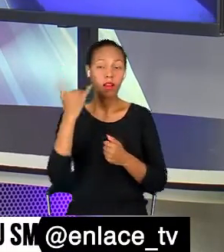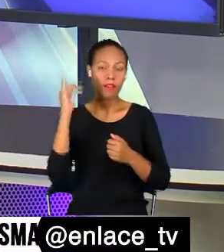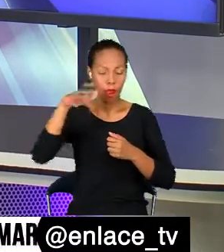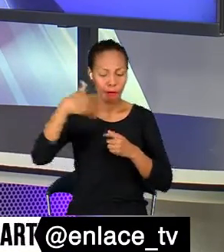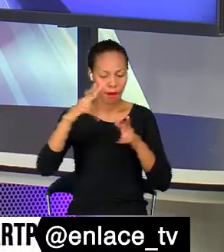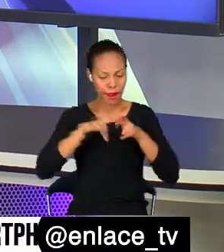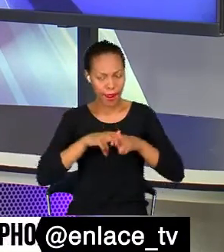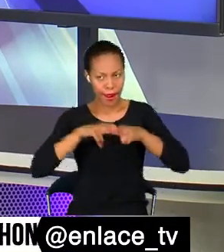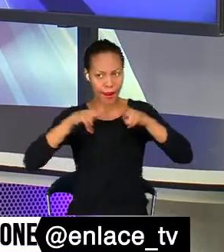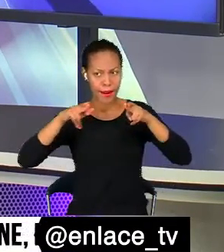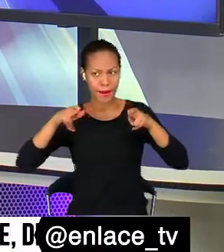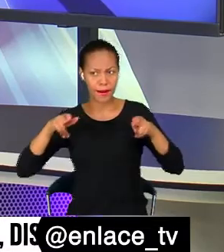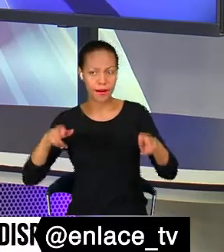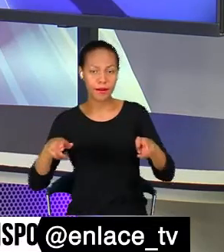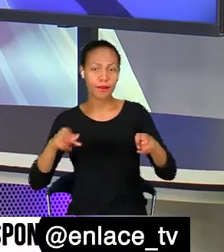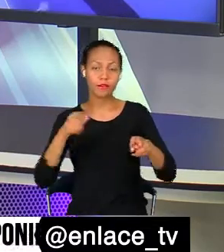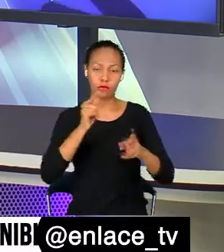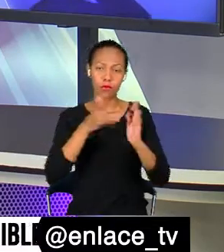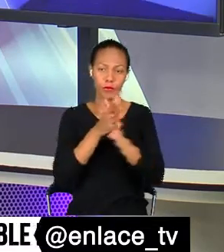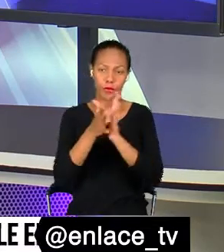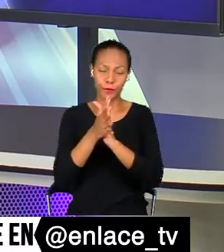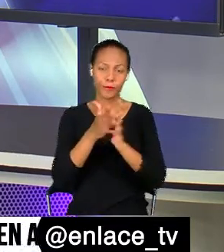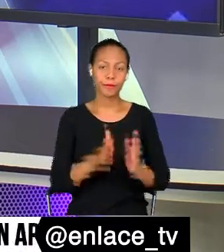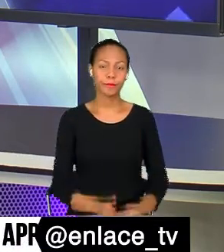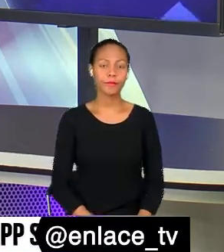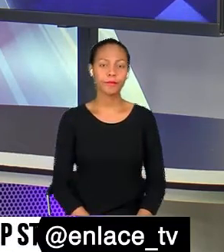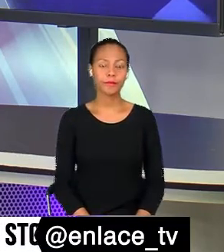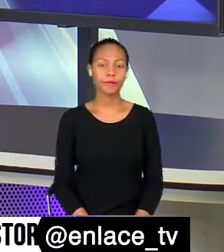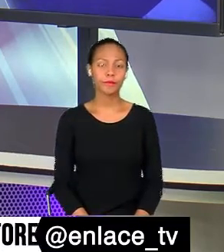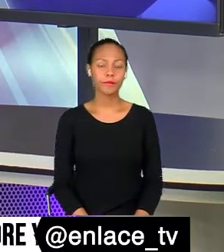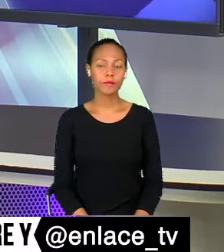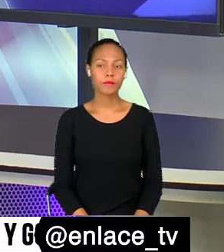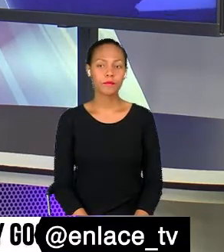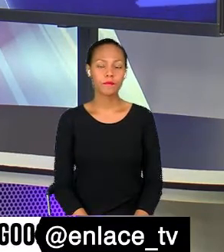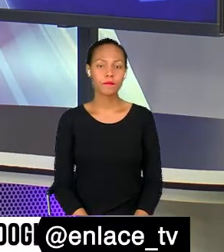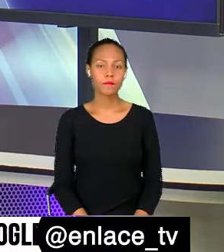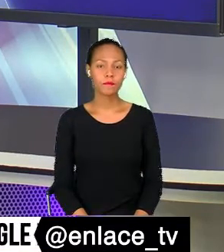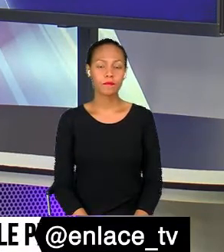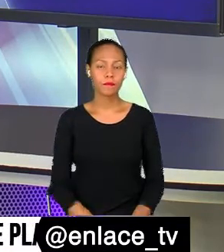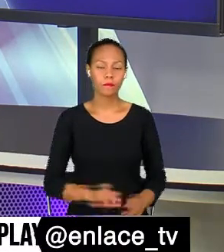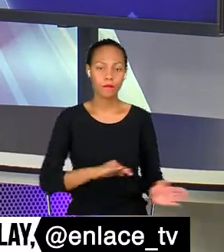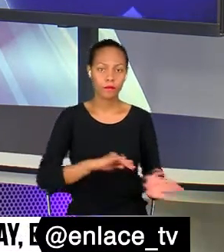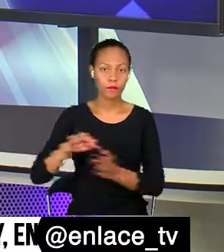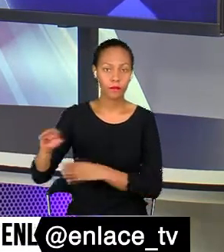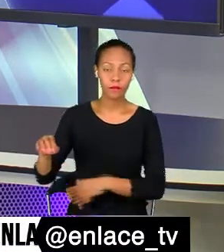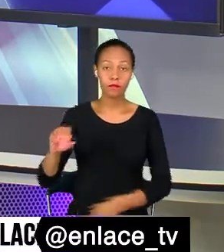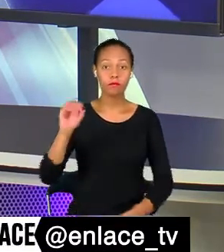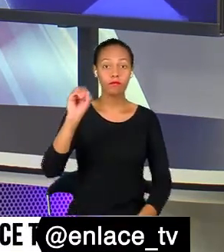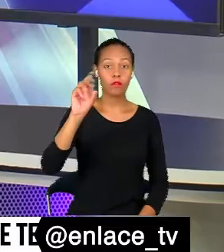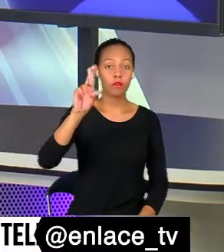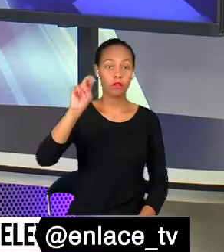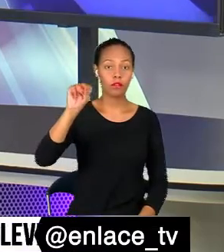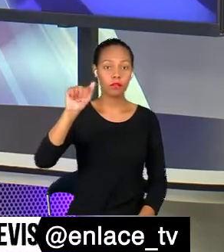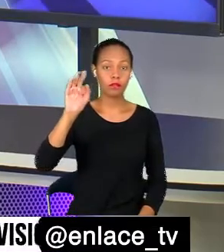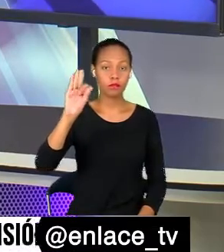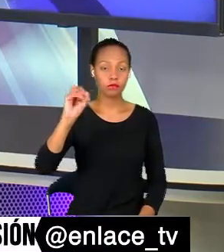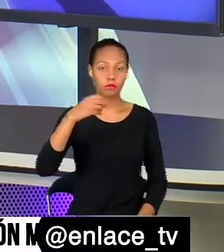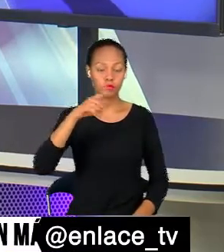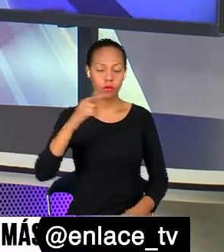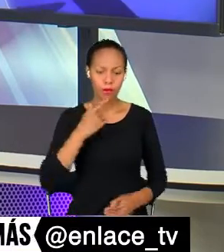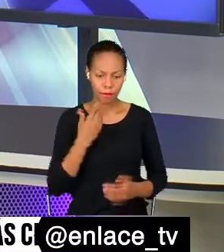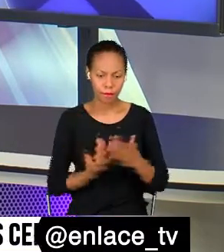nuestra próxima emisión informativa. En otras noticias, la Inspección de Ornato y Espacio Público adelantó diligencia